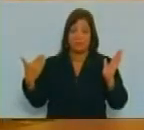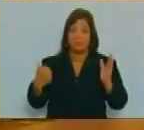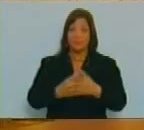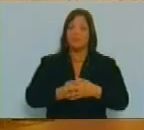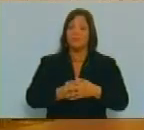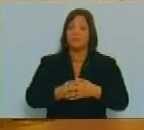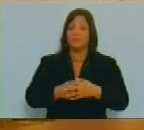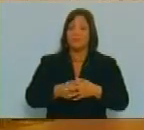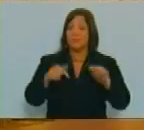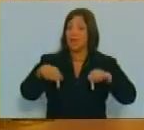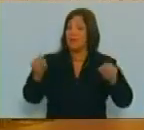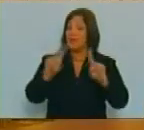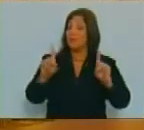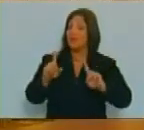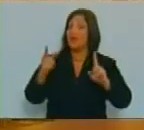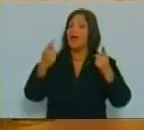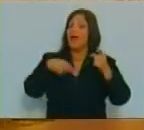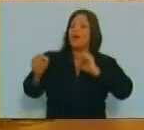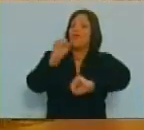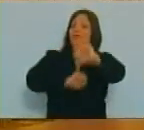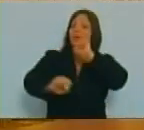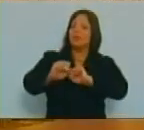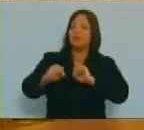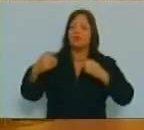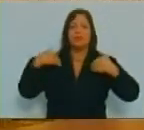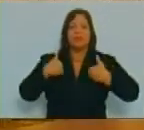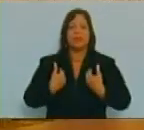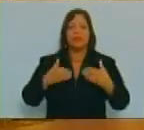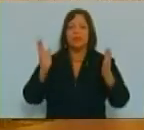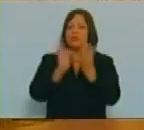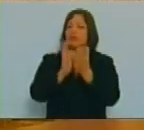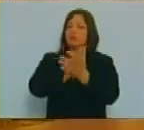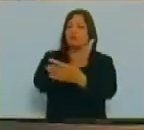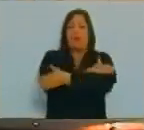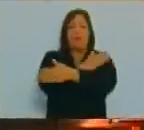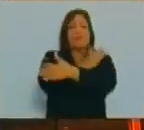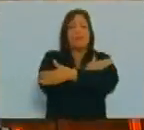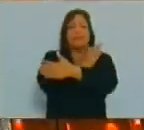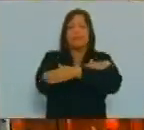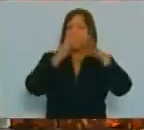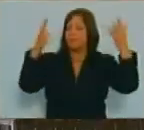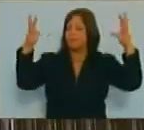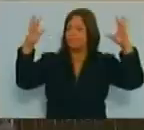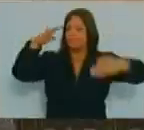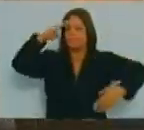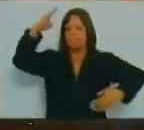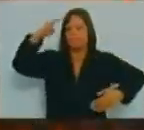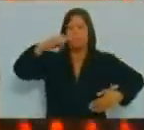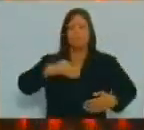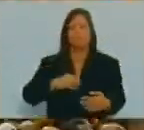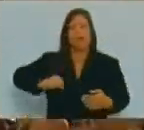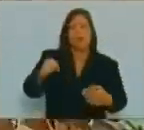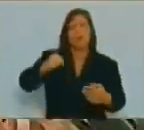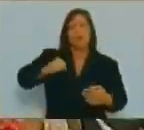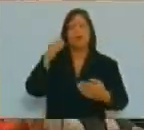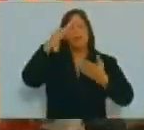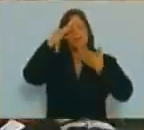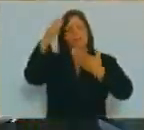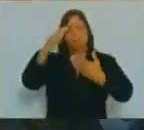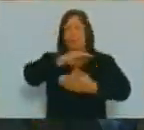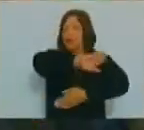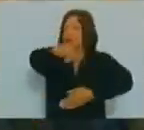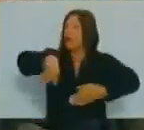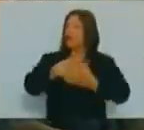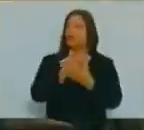nosotros no lo vamos a cansar de felicitar a la fuerza armada nacional bolivariana a la policía nacional y a